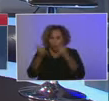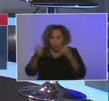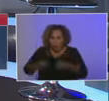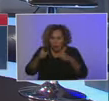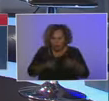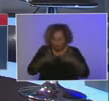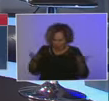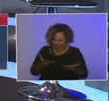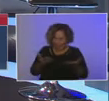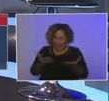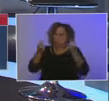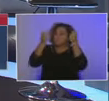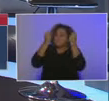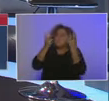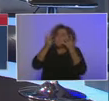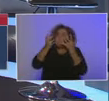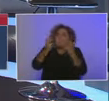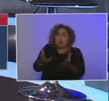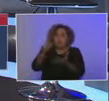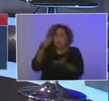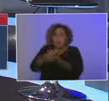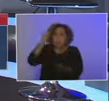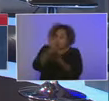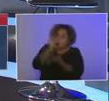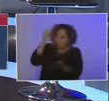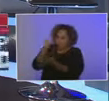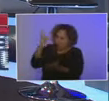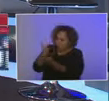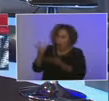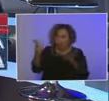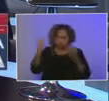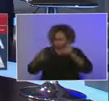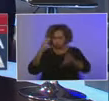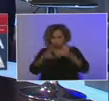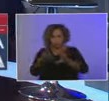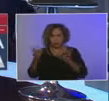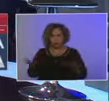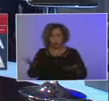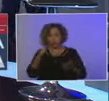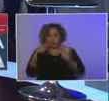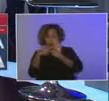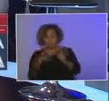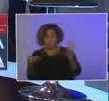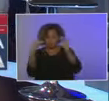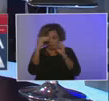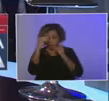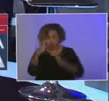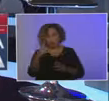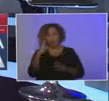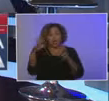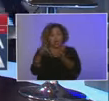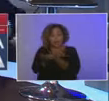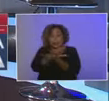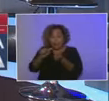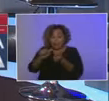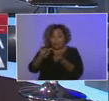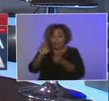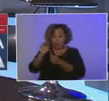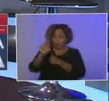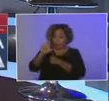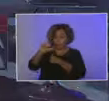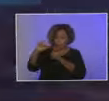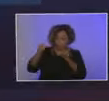ocurriendo esto con tanto dinero que se ha aprobado para esto? Vamos a ver un poco más de información para que usted vea. El desastre de María, el impacto